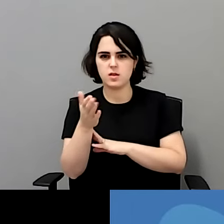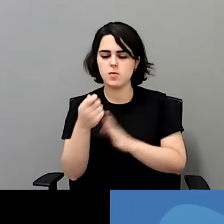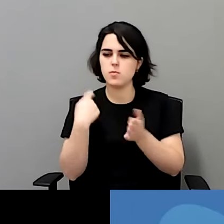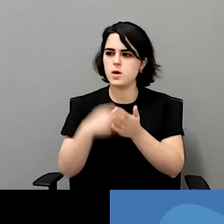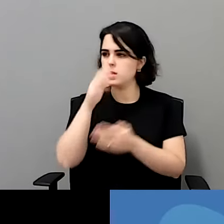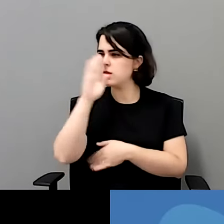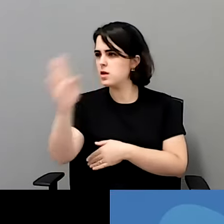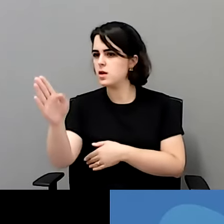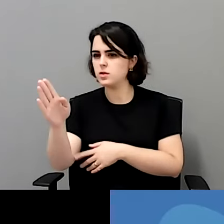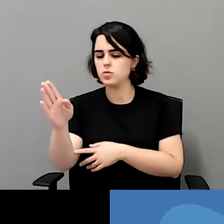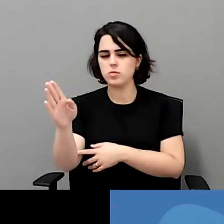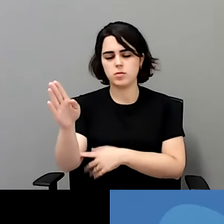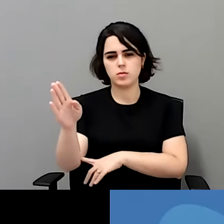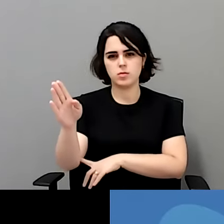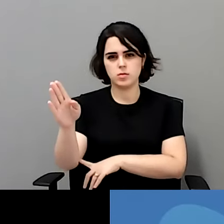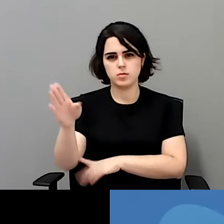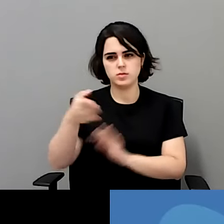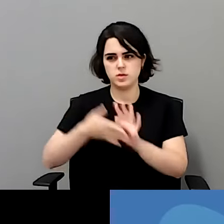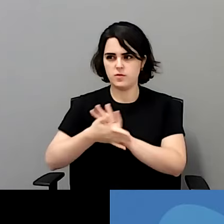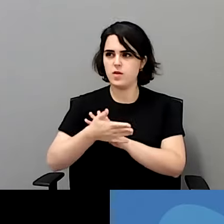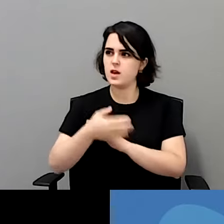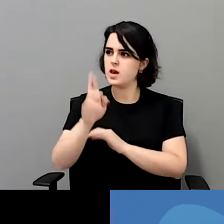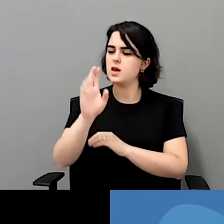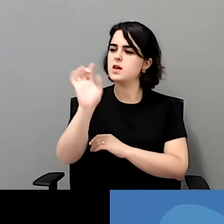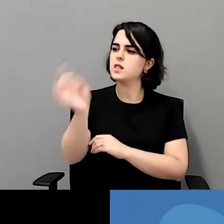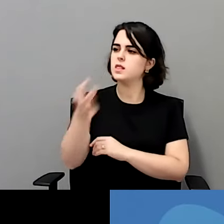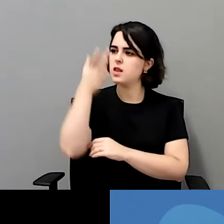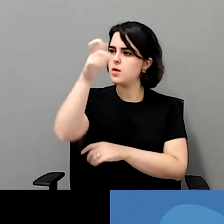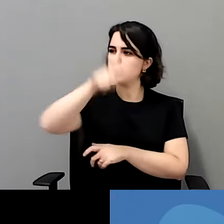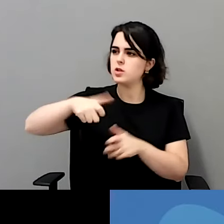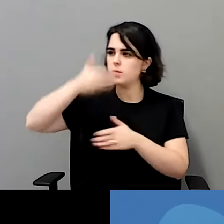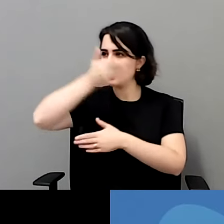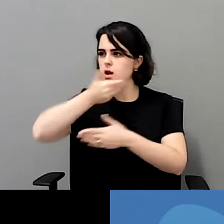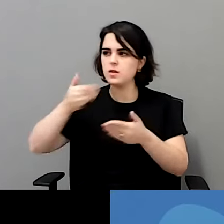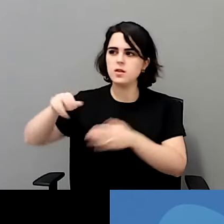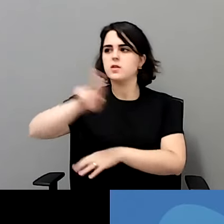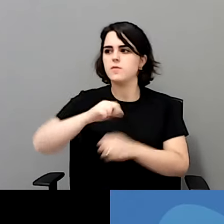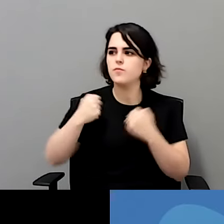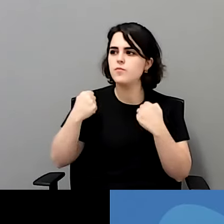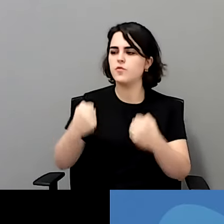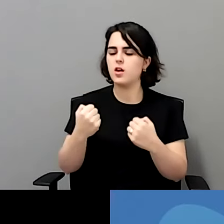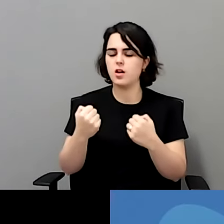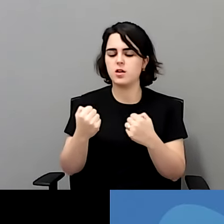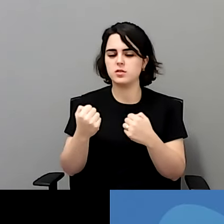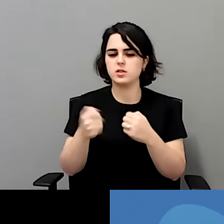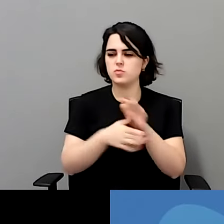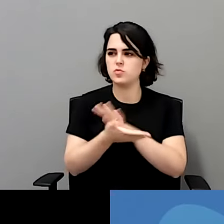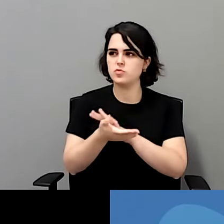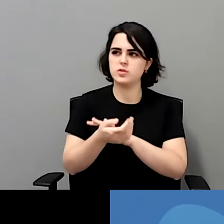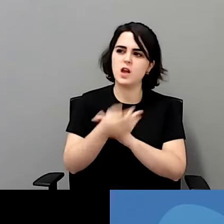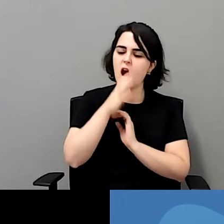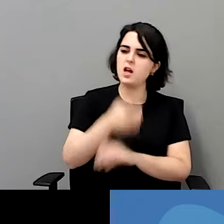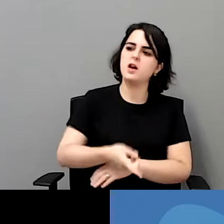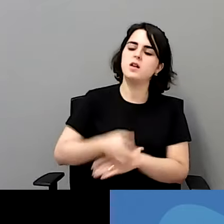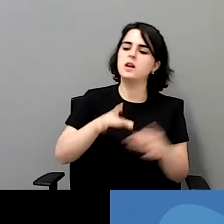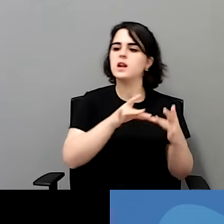directo, pues no hacen sino reforzar esa misma idea, que las personas con parálisis cerebral tenéis que capitanear ahora lo